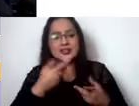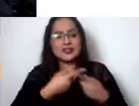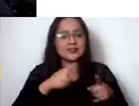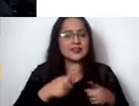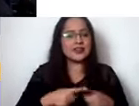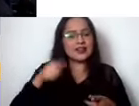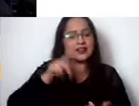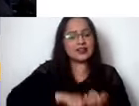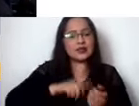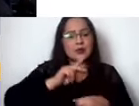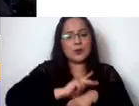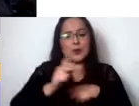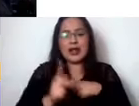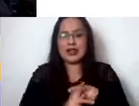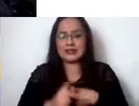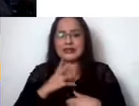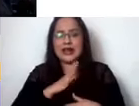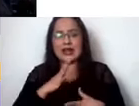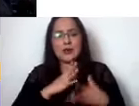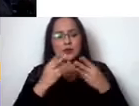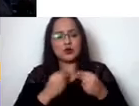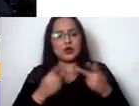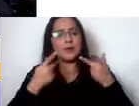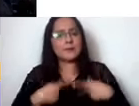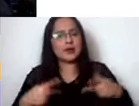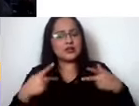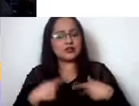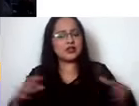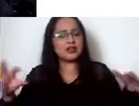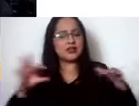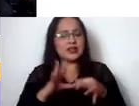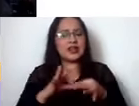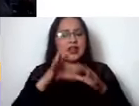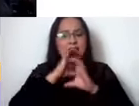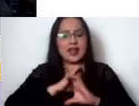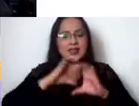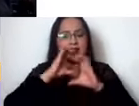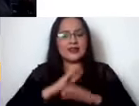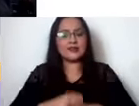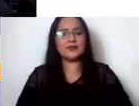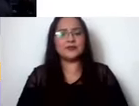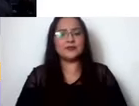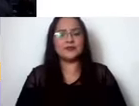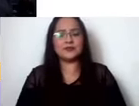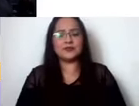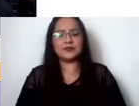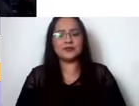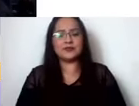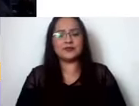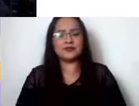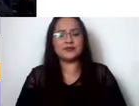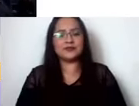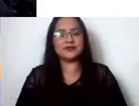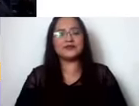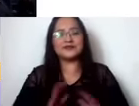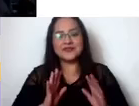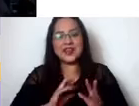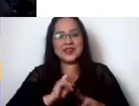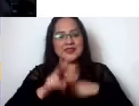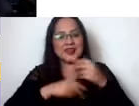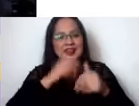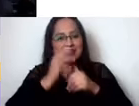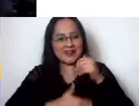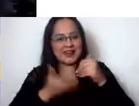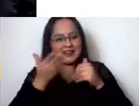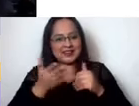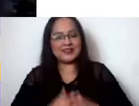canta, de ancianas y ancianos que cantan. Ya tenemos que cerrar. Yo